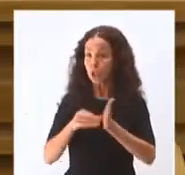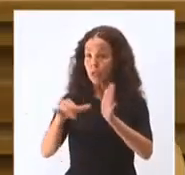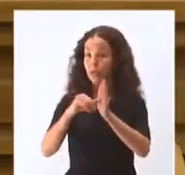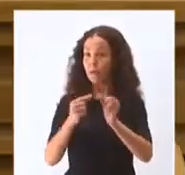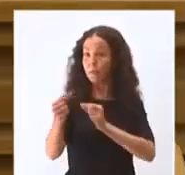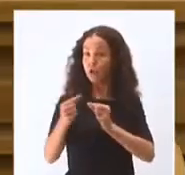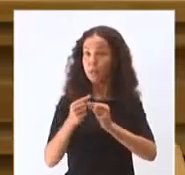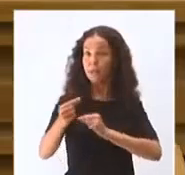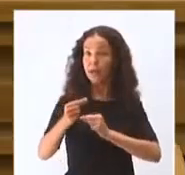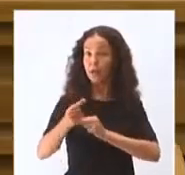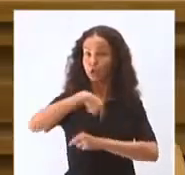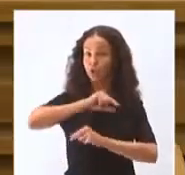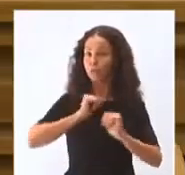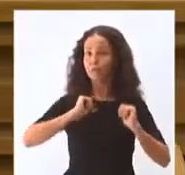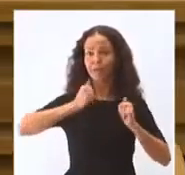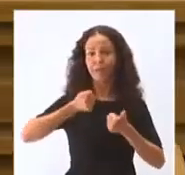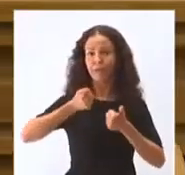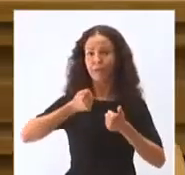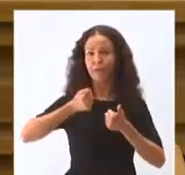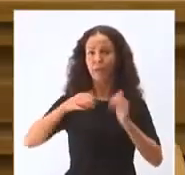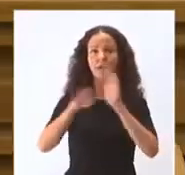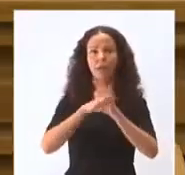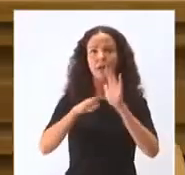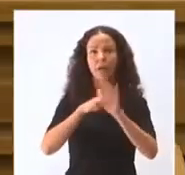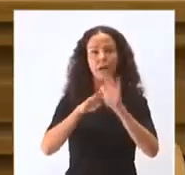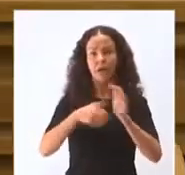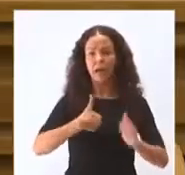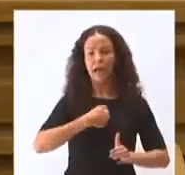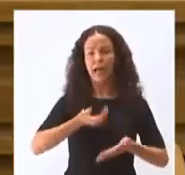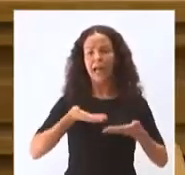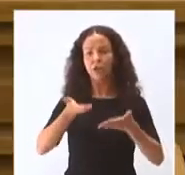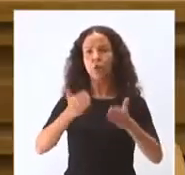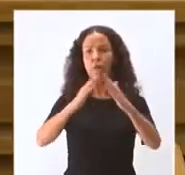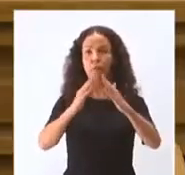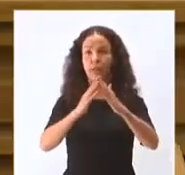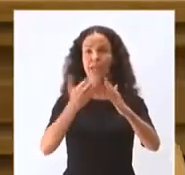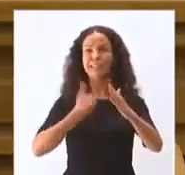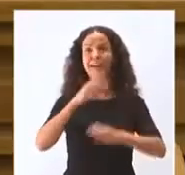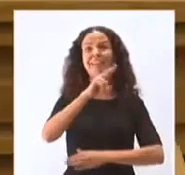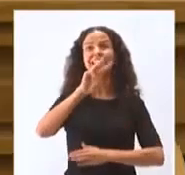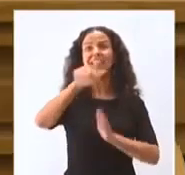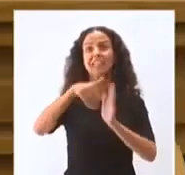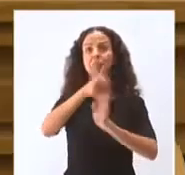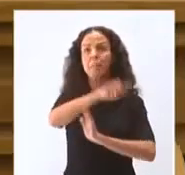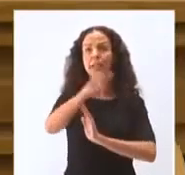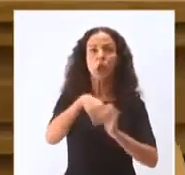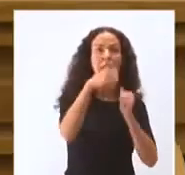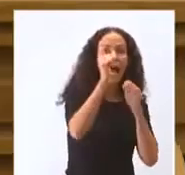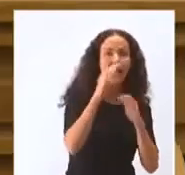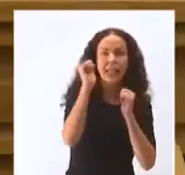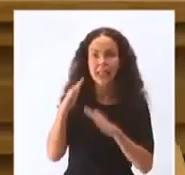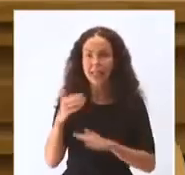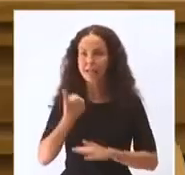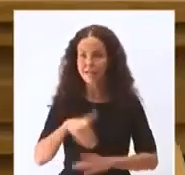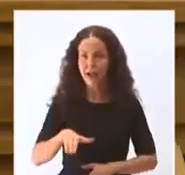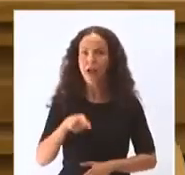empezamos y hemos desarrollado permanentemente la ayuda a domicilio estamos hablando de 23.000 personas atendidas y